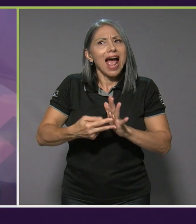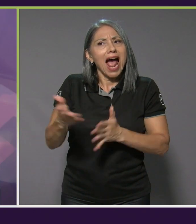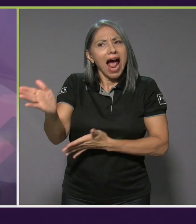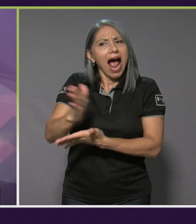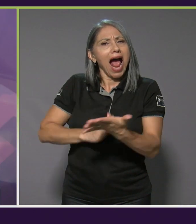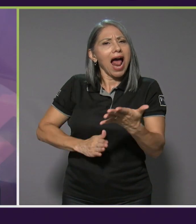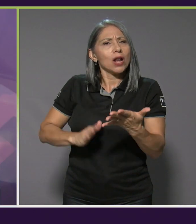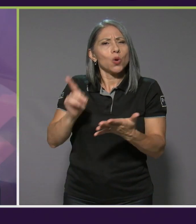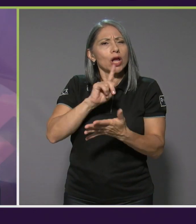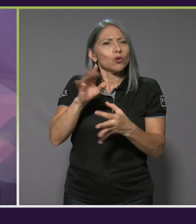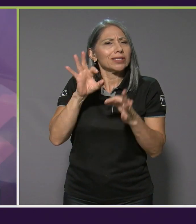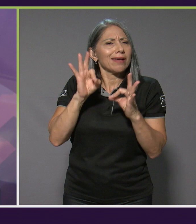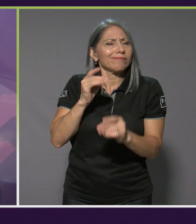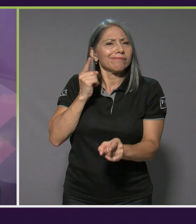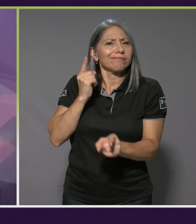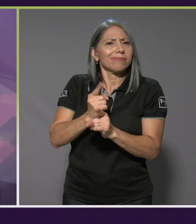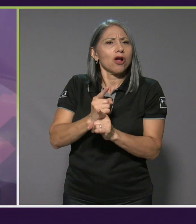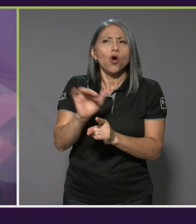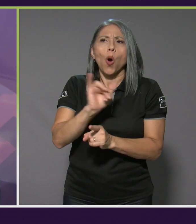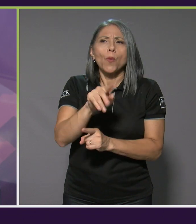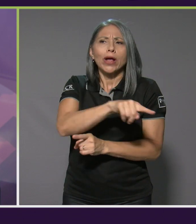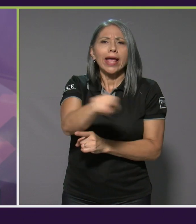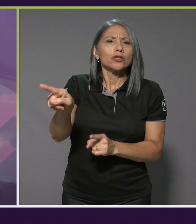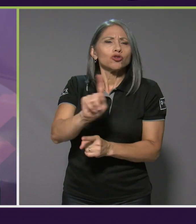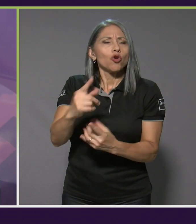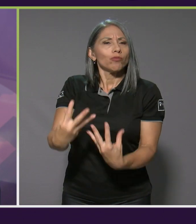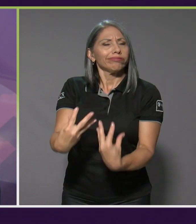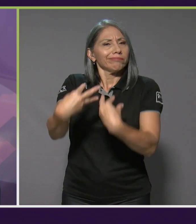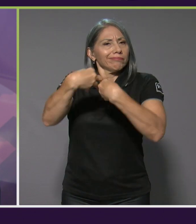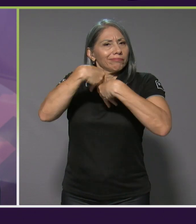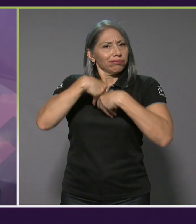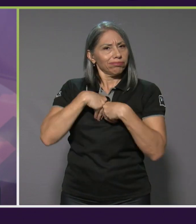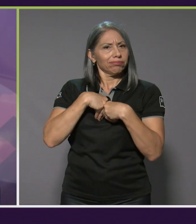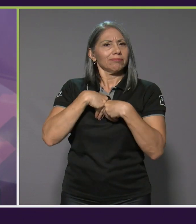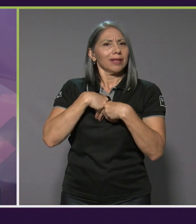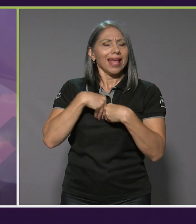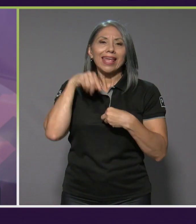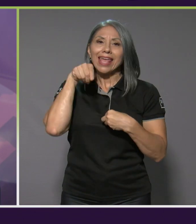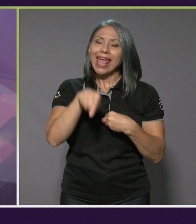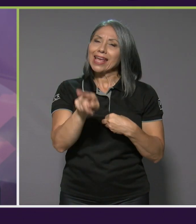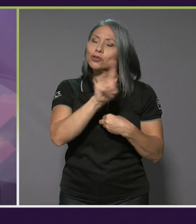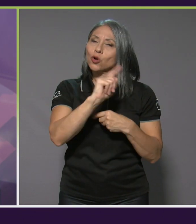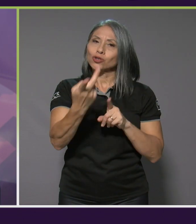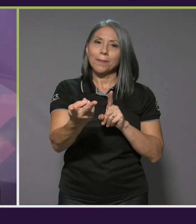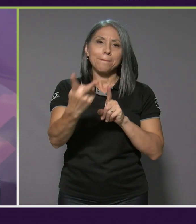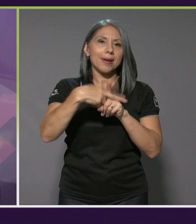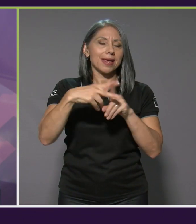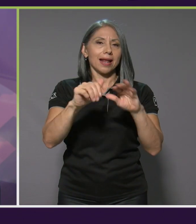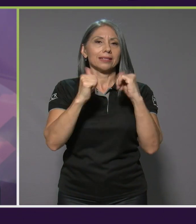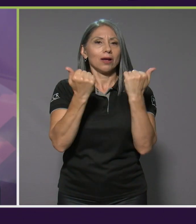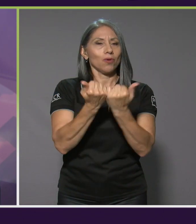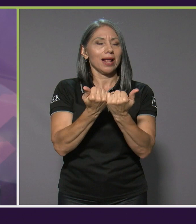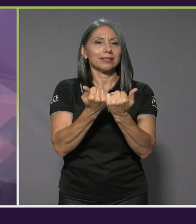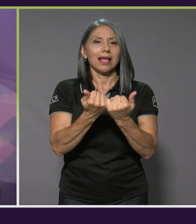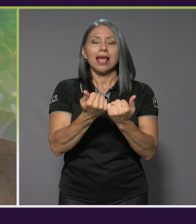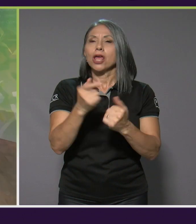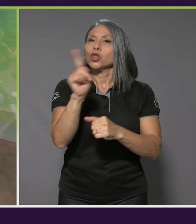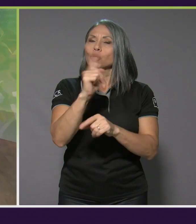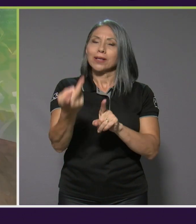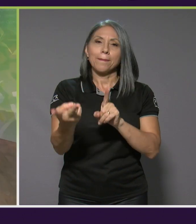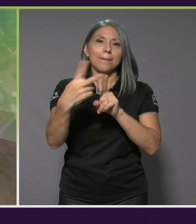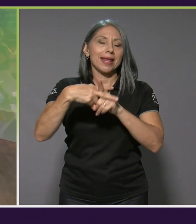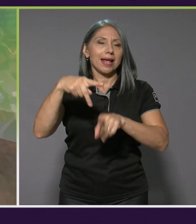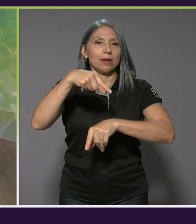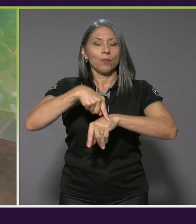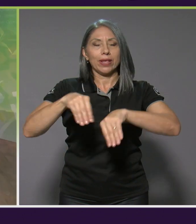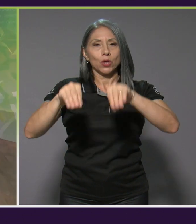no termina de llegar, sobre todo a las aulas o al momento propio de la entrega de la educación.